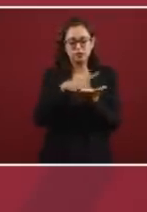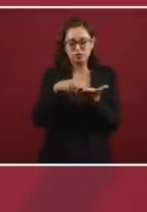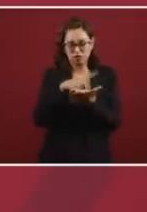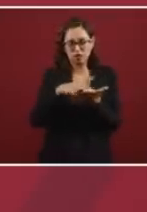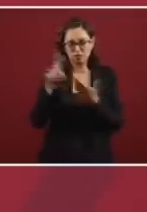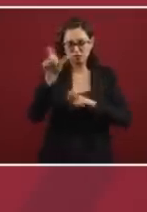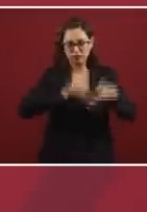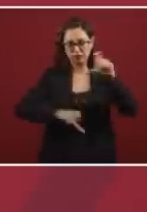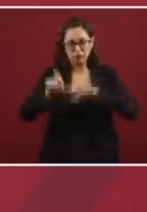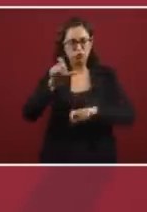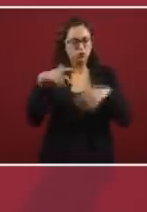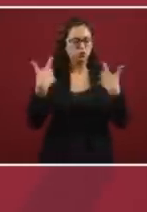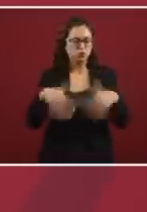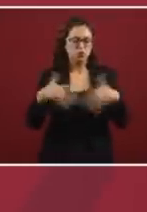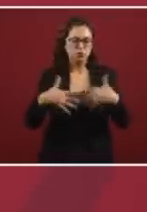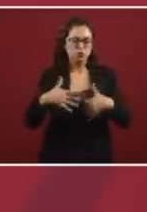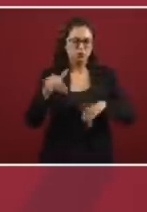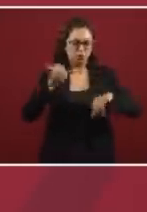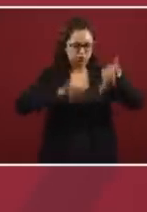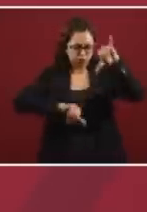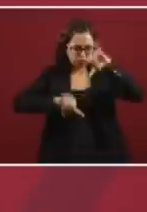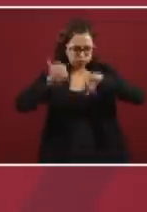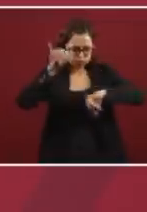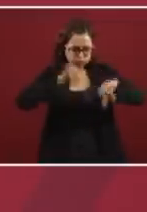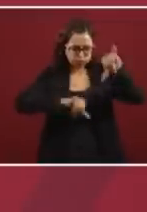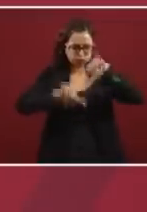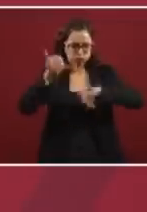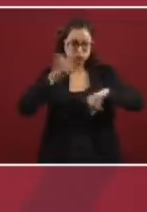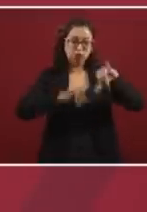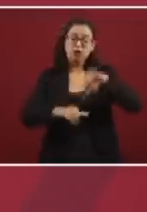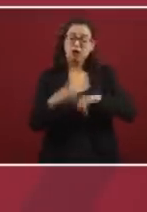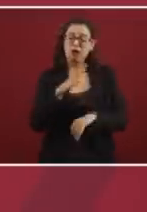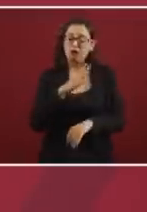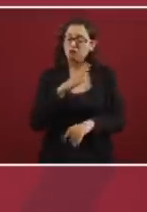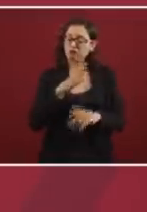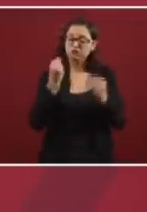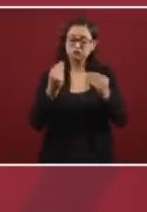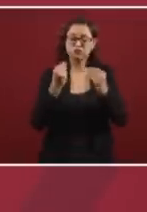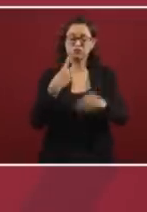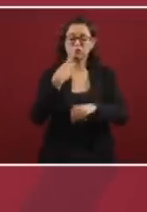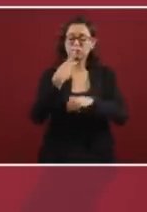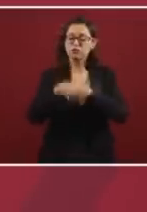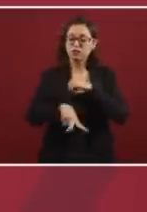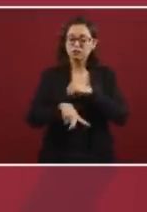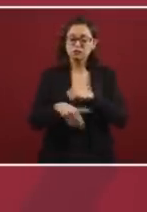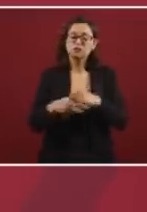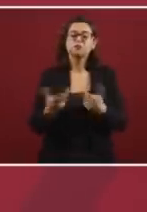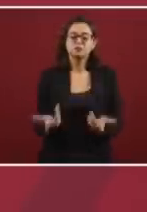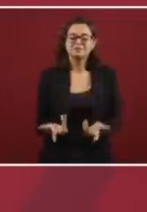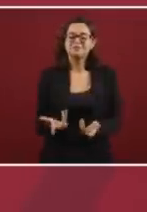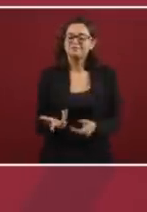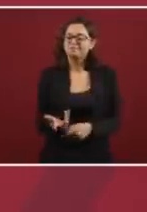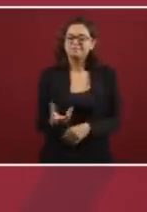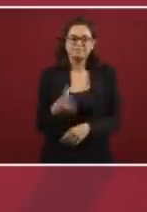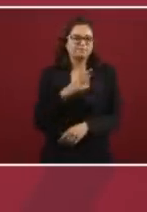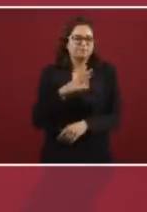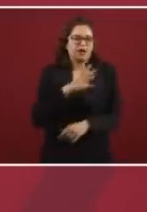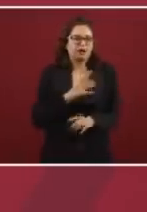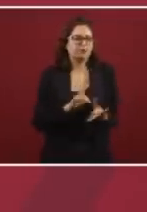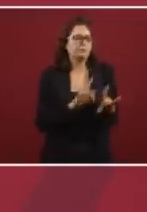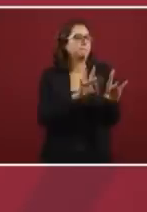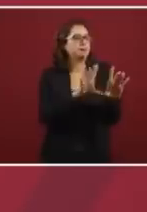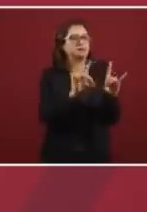daño son laboratorios que se instalan de manera clandestina